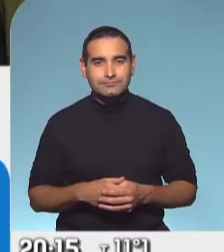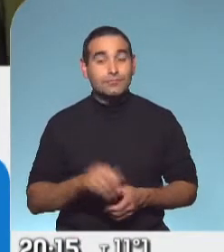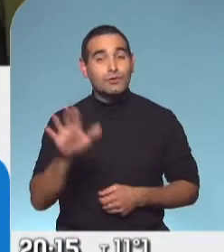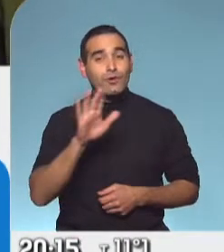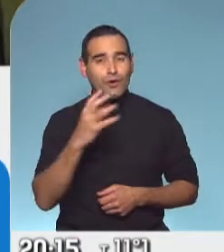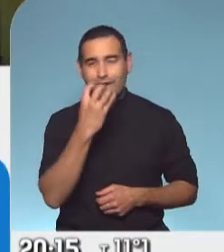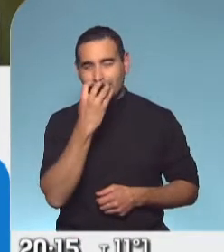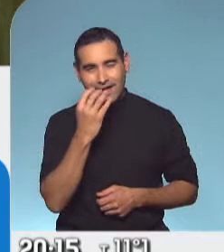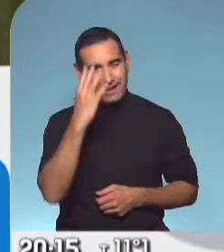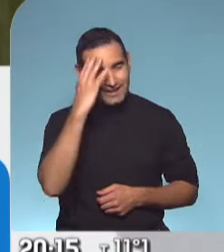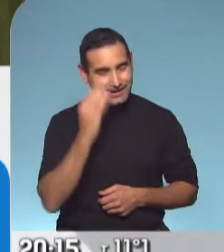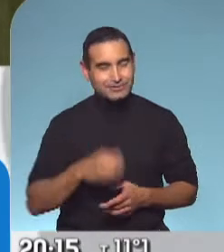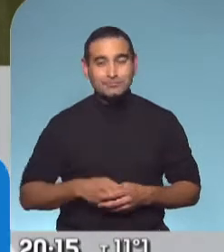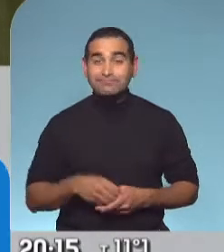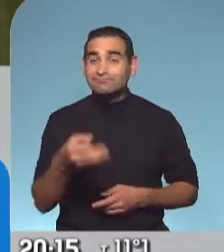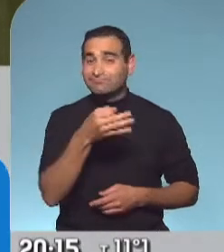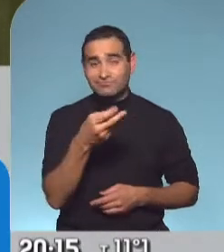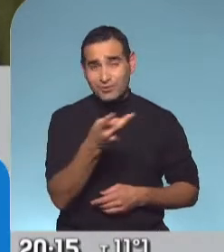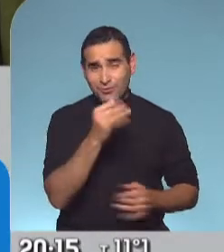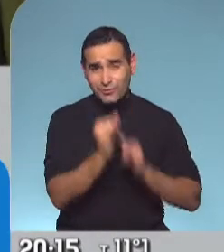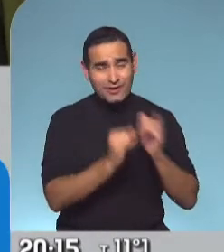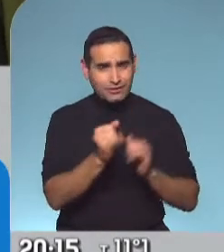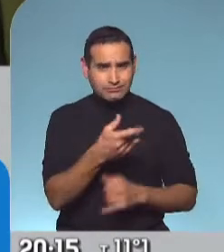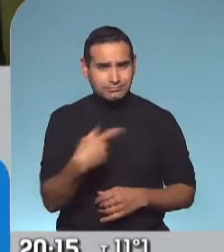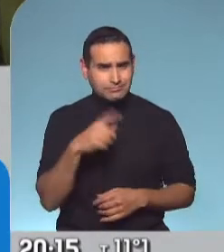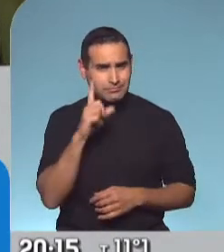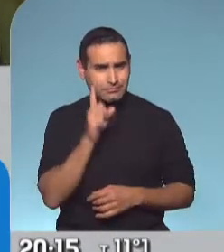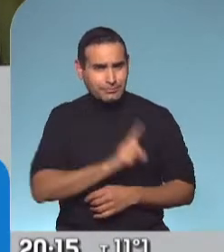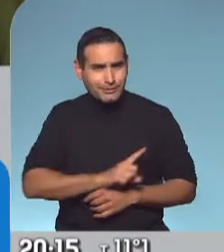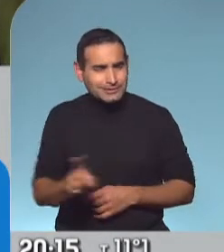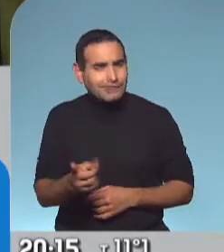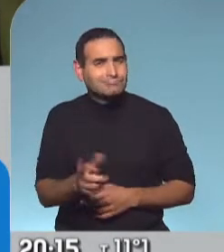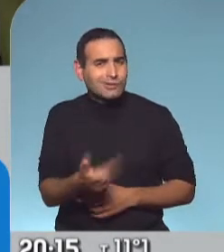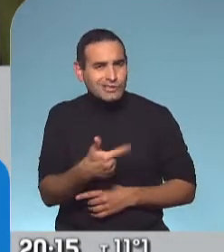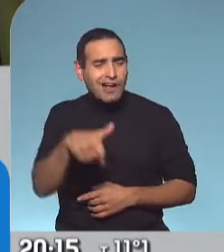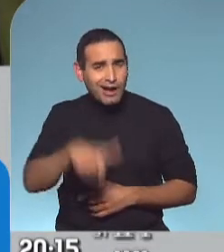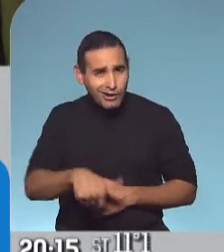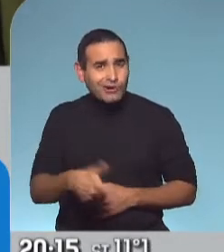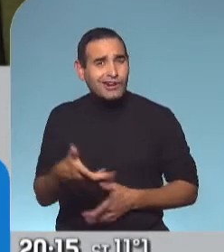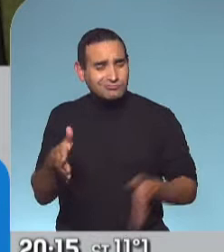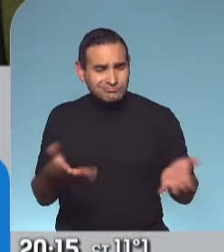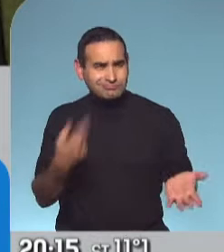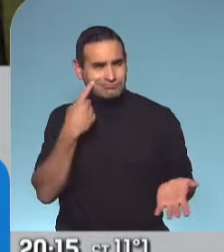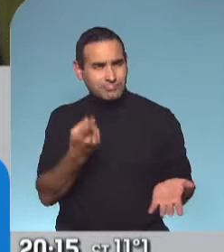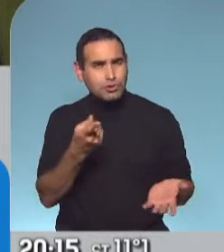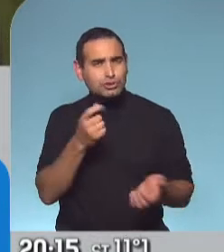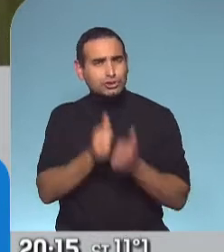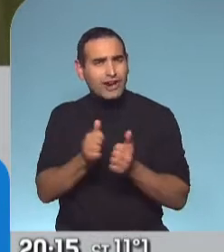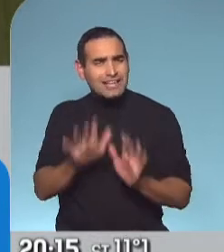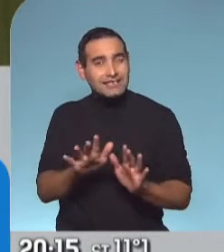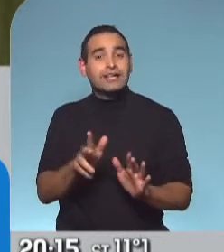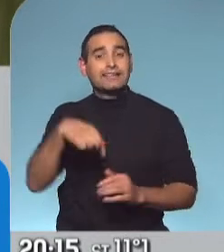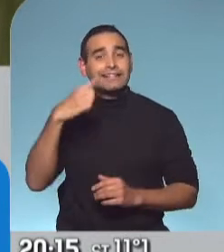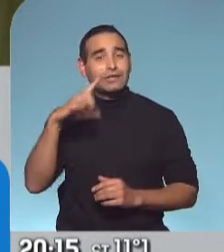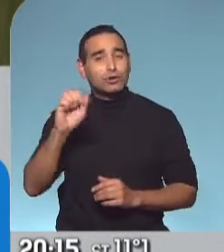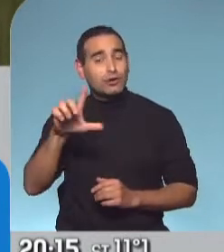Hola Diana, hola Alejandro. Sí, como contaban en el piso, parece increíble que en estos tiempos que corren tengamos que escuchar historias de este tipo. La historia de